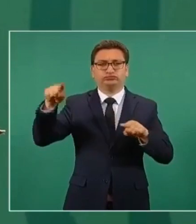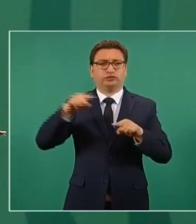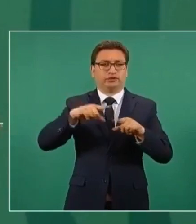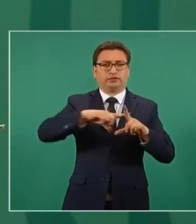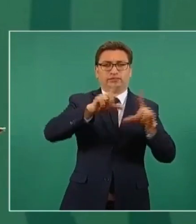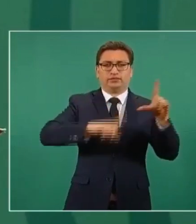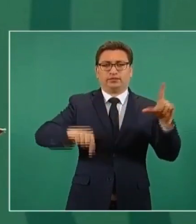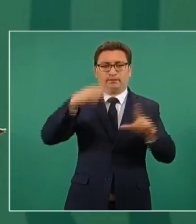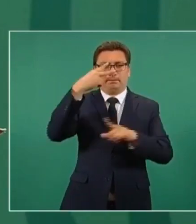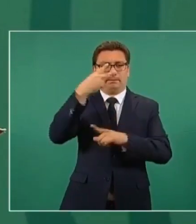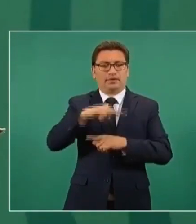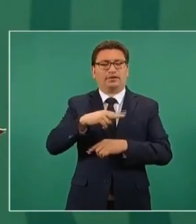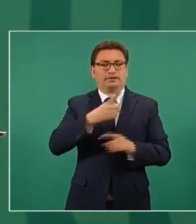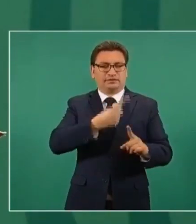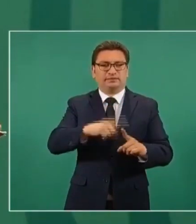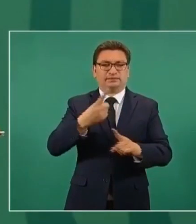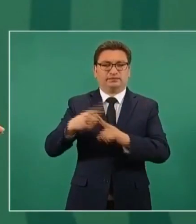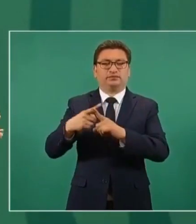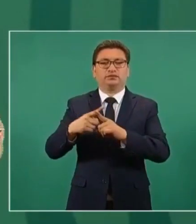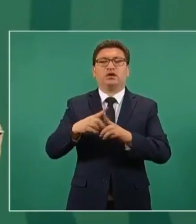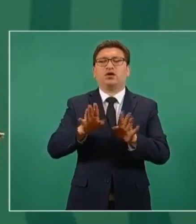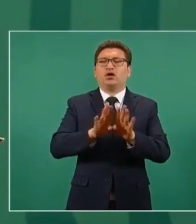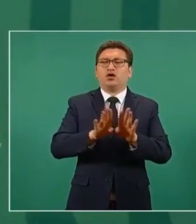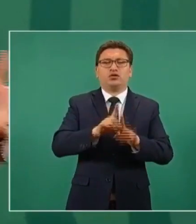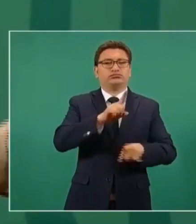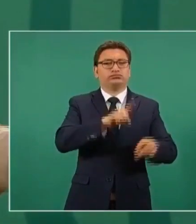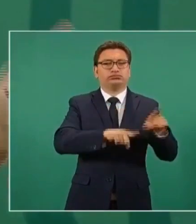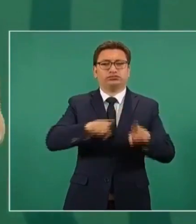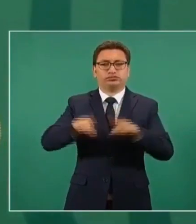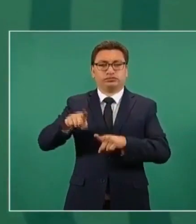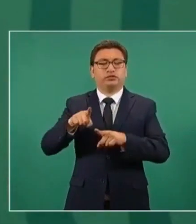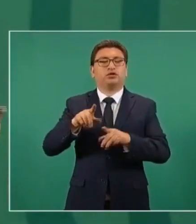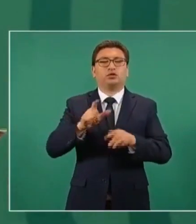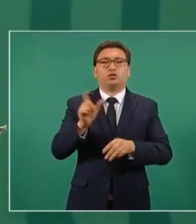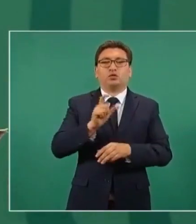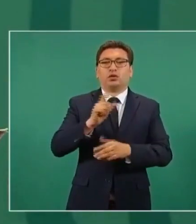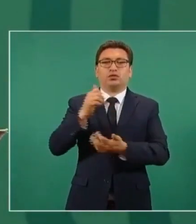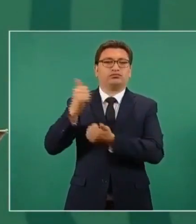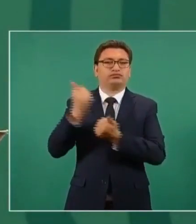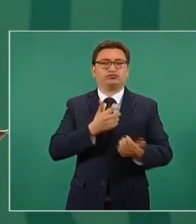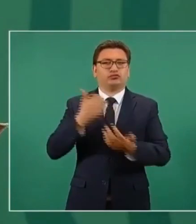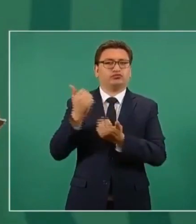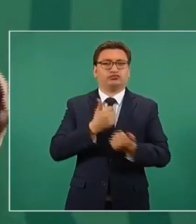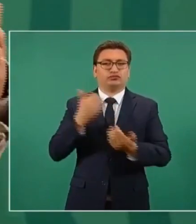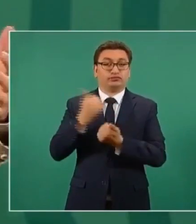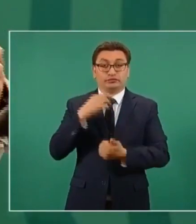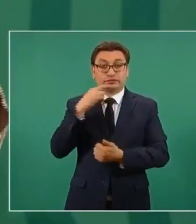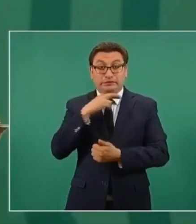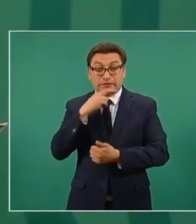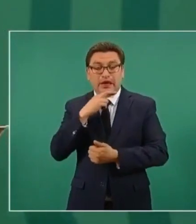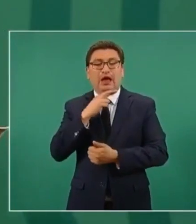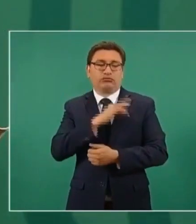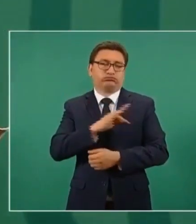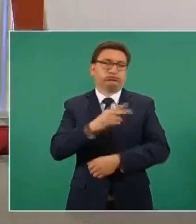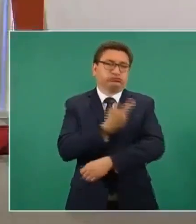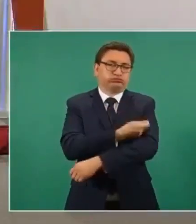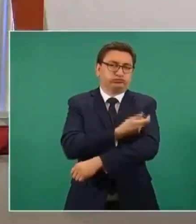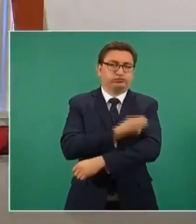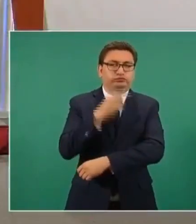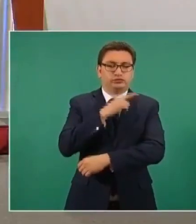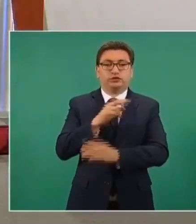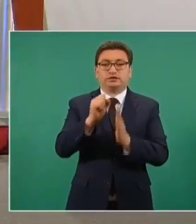México, reiteramos, depende fundamentalmente de la velocidad a la que llegan las vacunas. El sistema que se